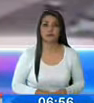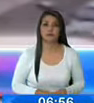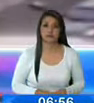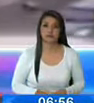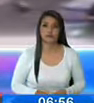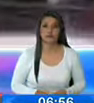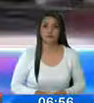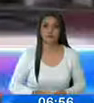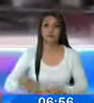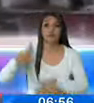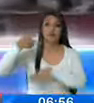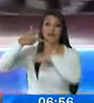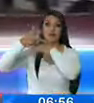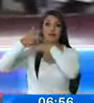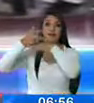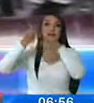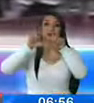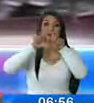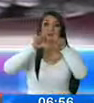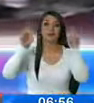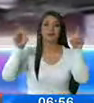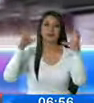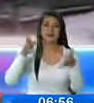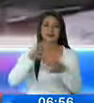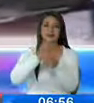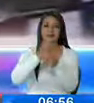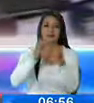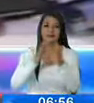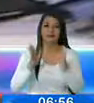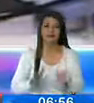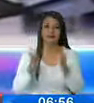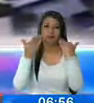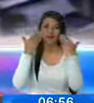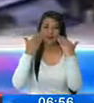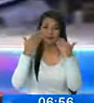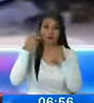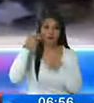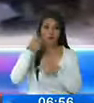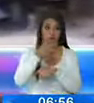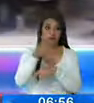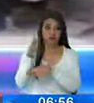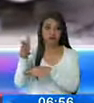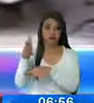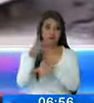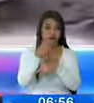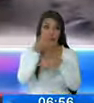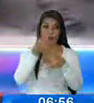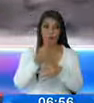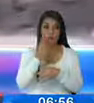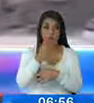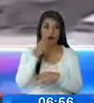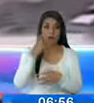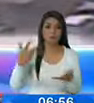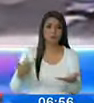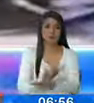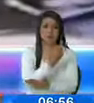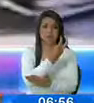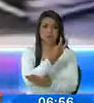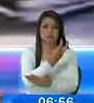Una cámara de la Corporación para la Seguridad Ciudadana de Guayaquil capta el instante en que el hombre cae a la